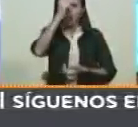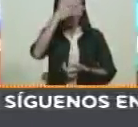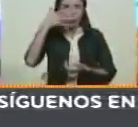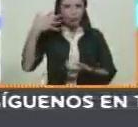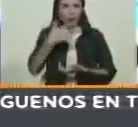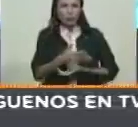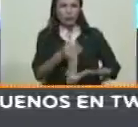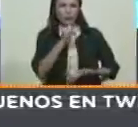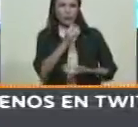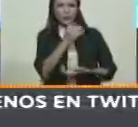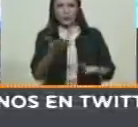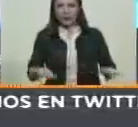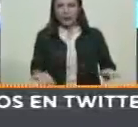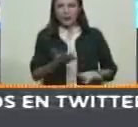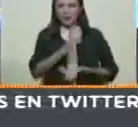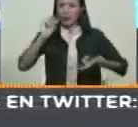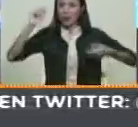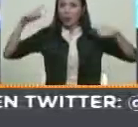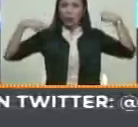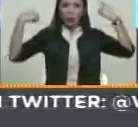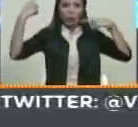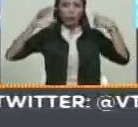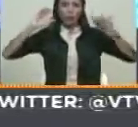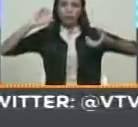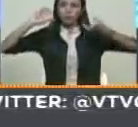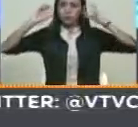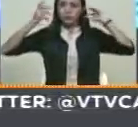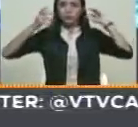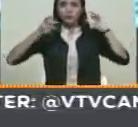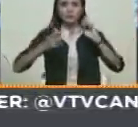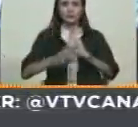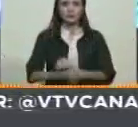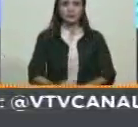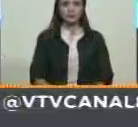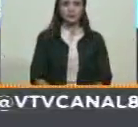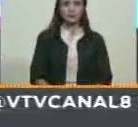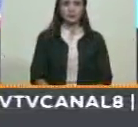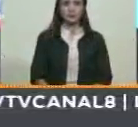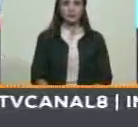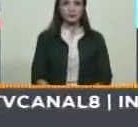gringos en los cristos tan los gritos